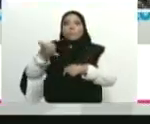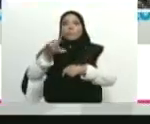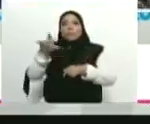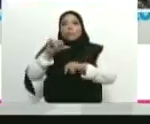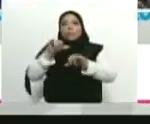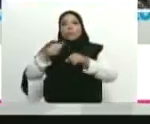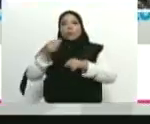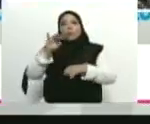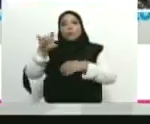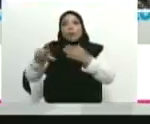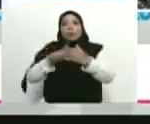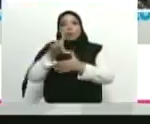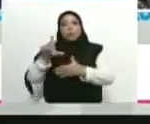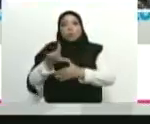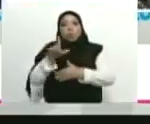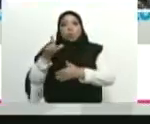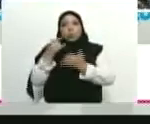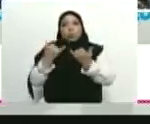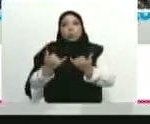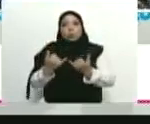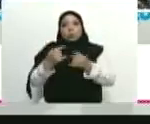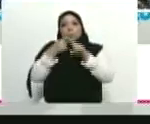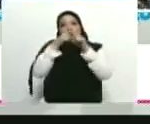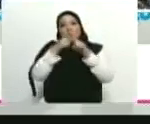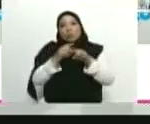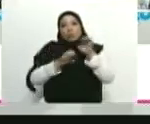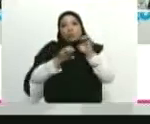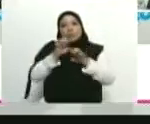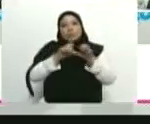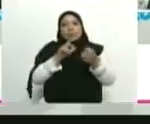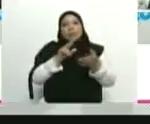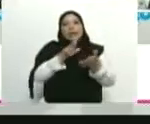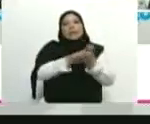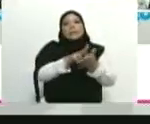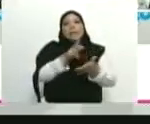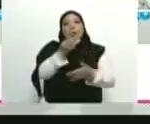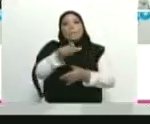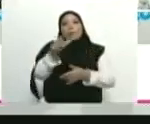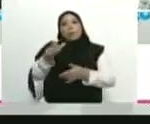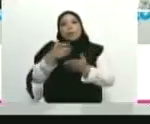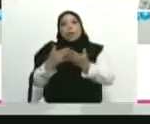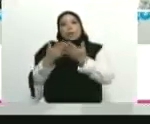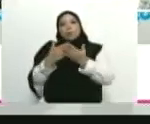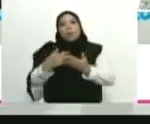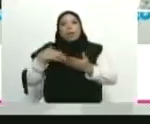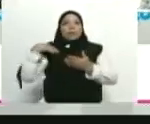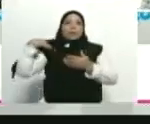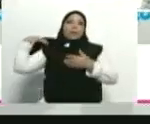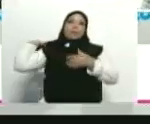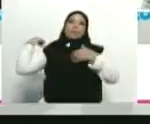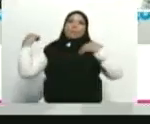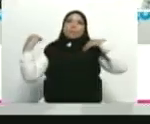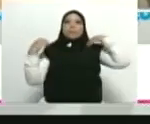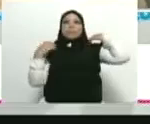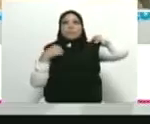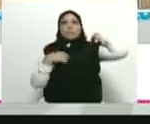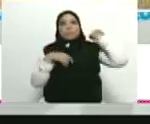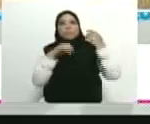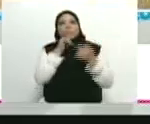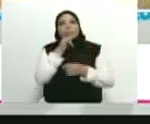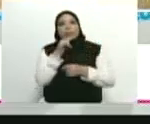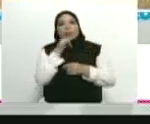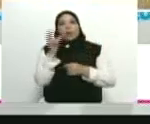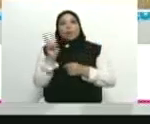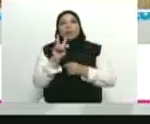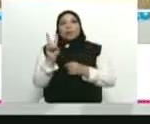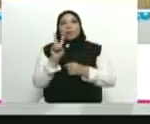culminó el 14 de julio, viene ahora la etapa de la asignación, que es importante y quiero compartir con usted y anunciar al